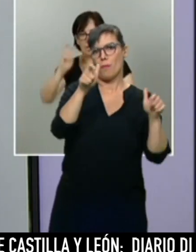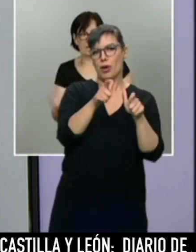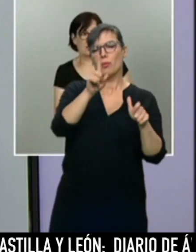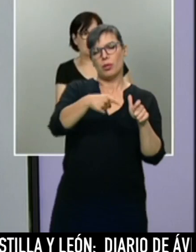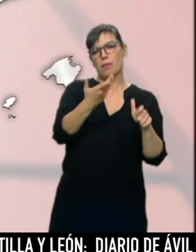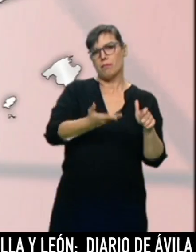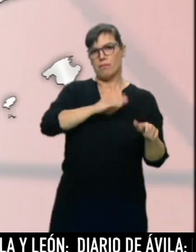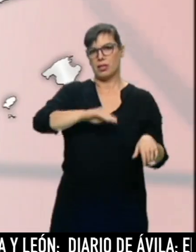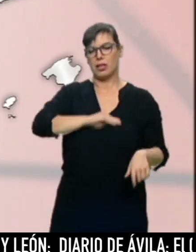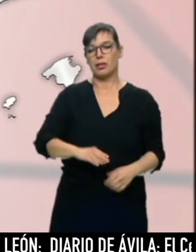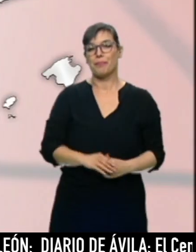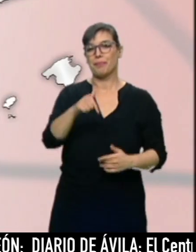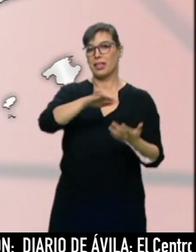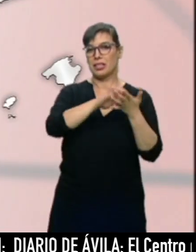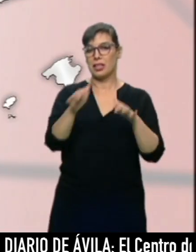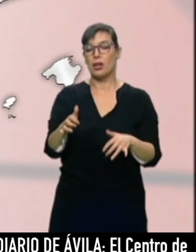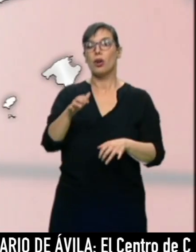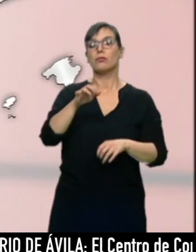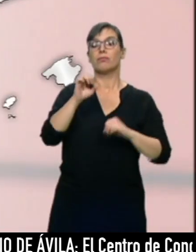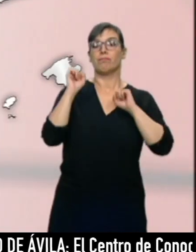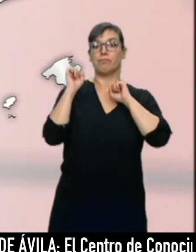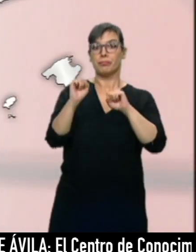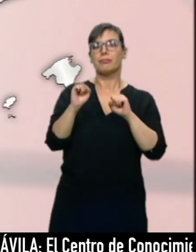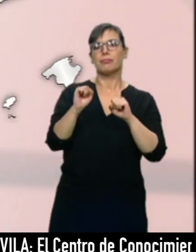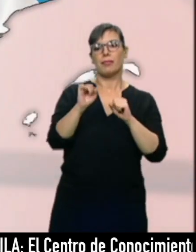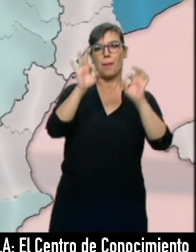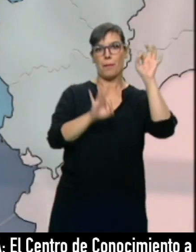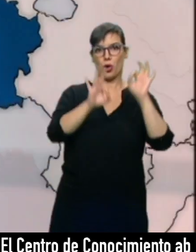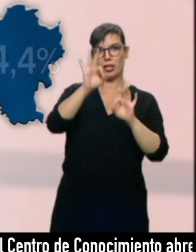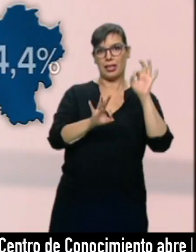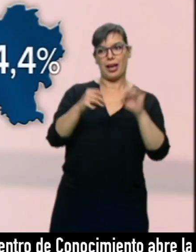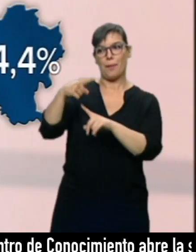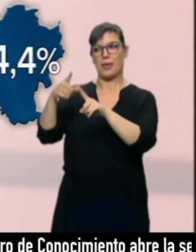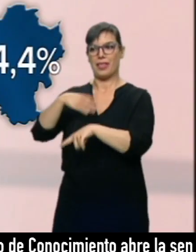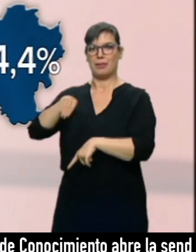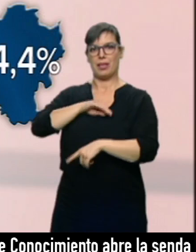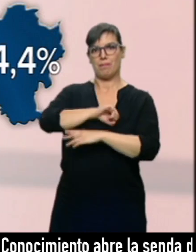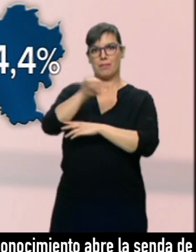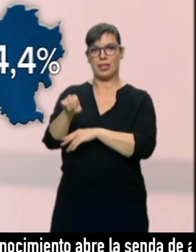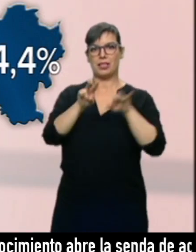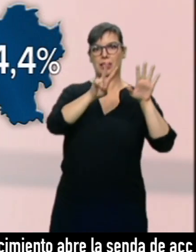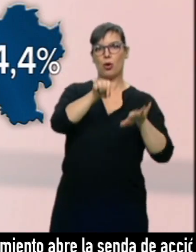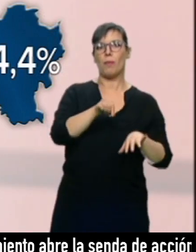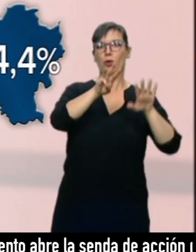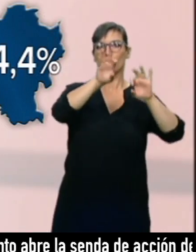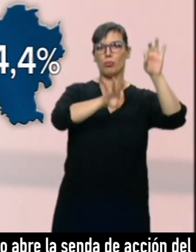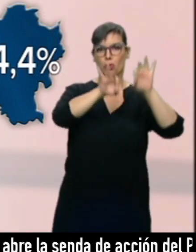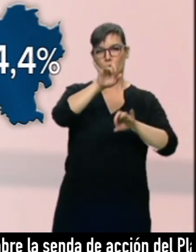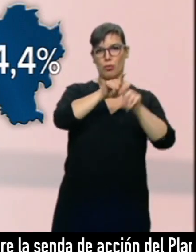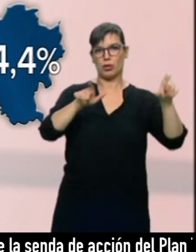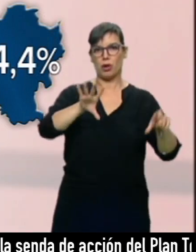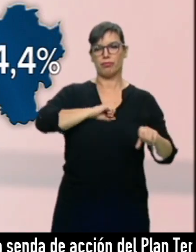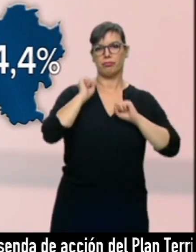es importante. En Castilla y León la seroprevalencia es mayor que la media nacional. Aquí un 7,8% de los ciudadanos tiene